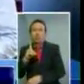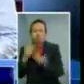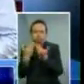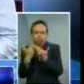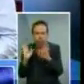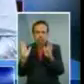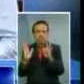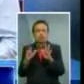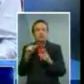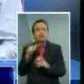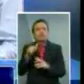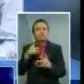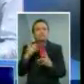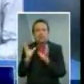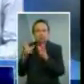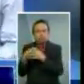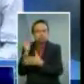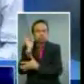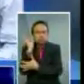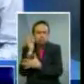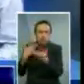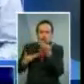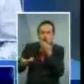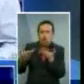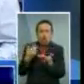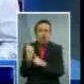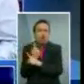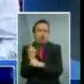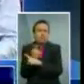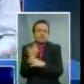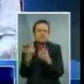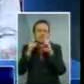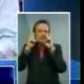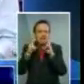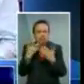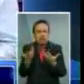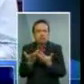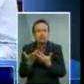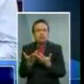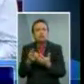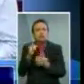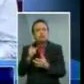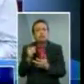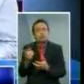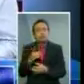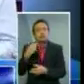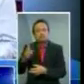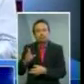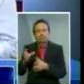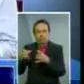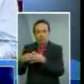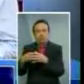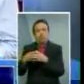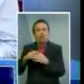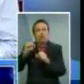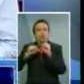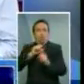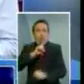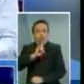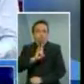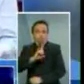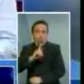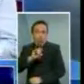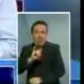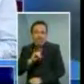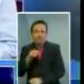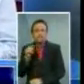Pérez, Alejandro Santana, para conversar algunas cosas también, y evidentemente que teníamos que tener una conversación con nuestros pares de la UDI, y donde